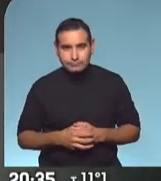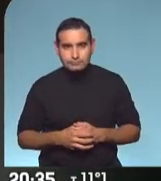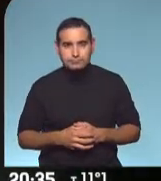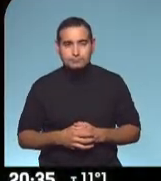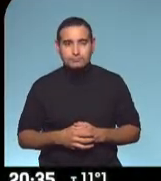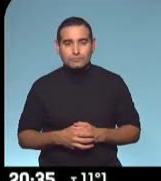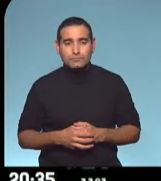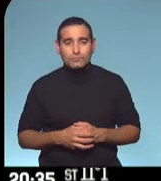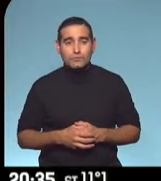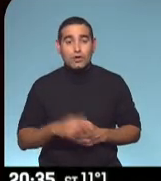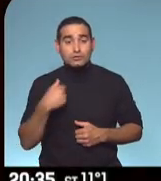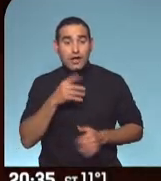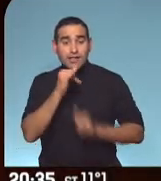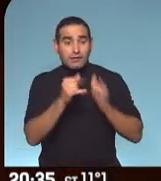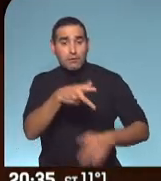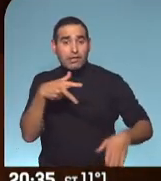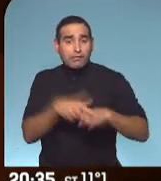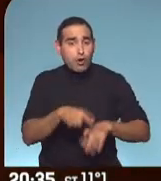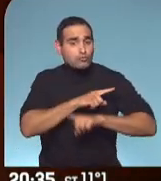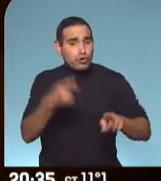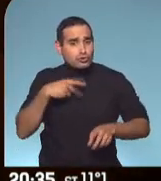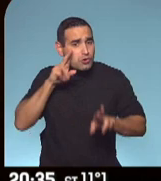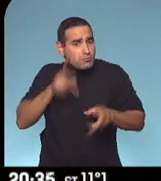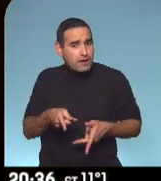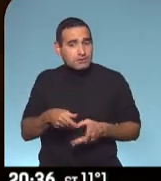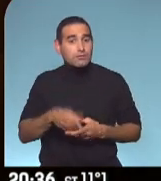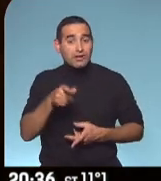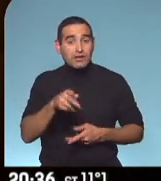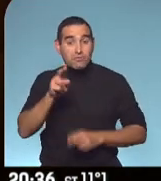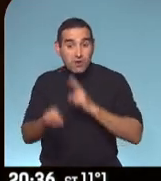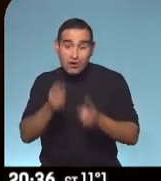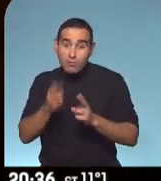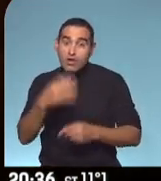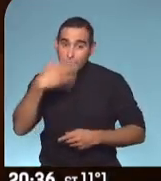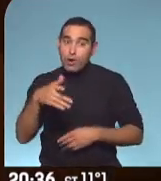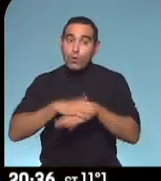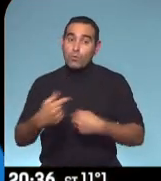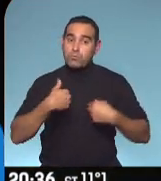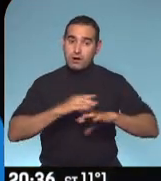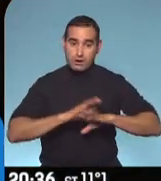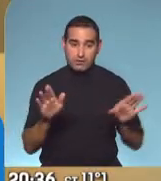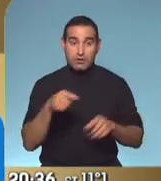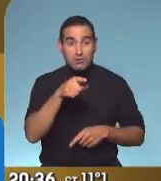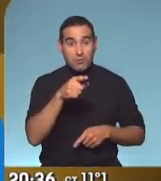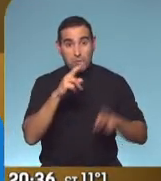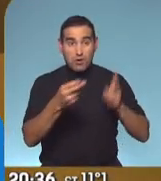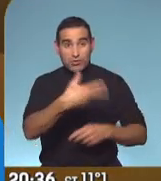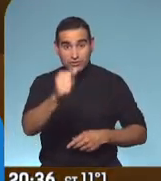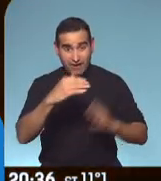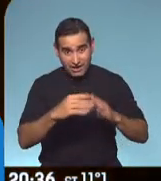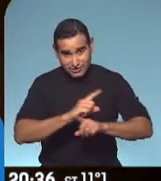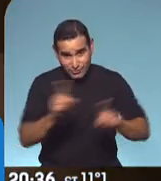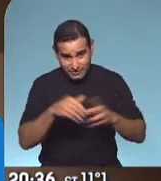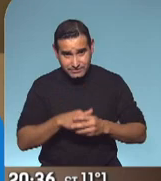no interrumpas lo que yo estoy planificando para la crisis que viene, porque los muertos me lo van a tirar a mí. No te lo van a llevar a tu casa.